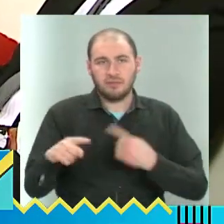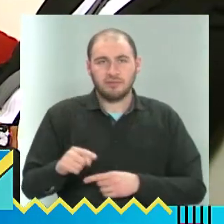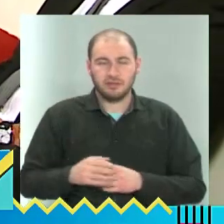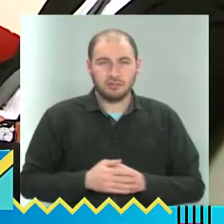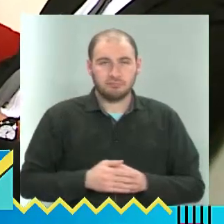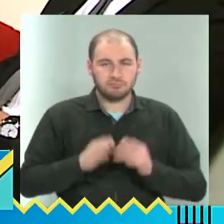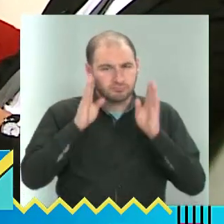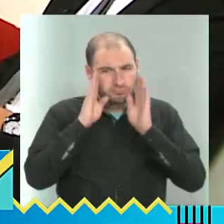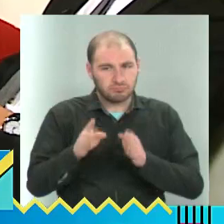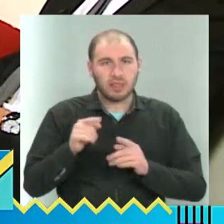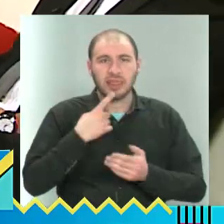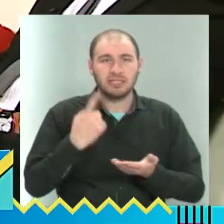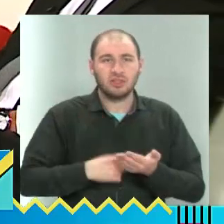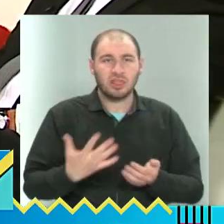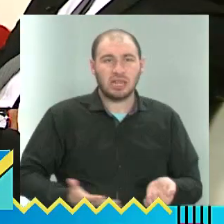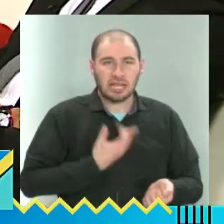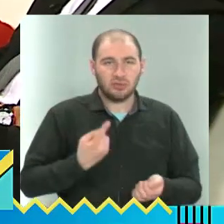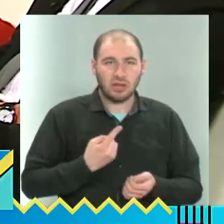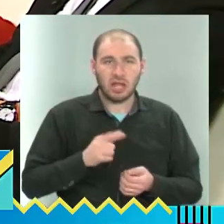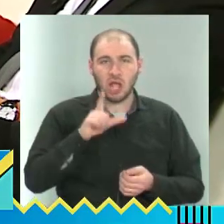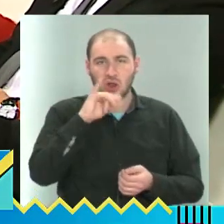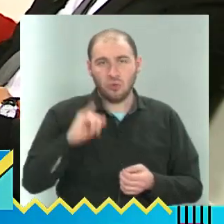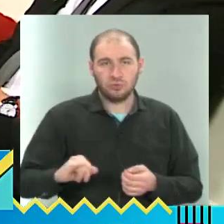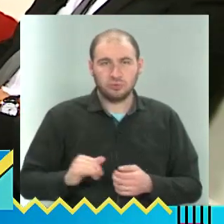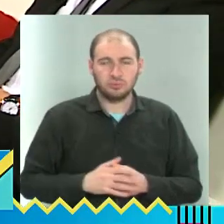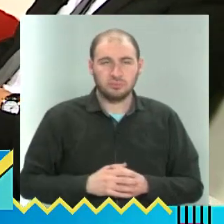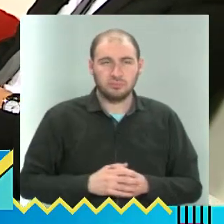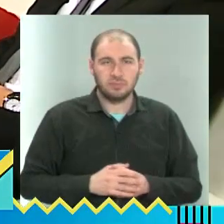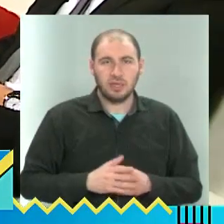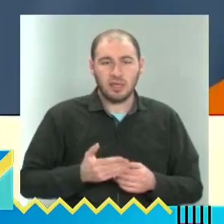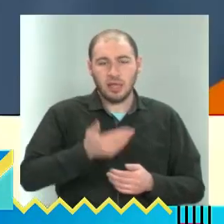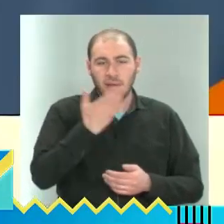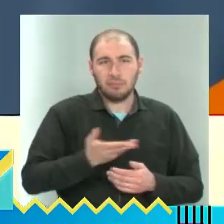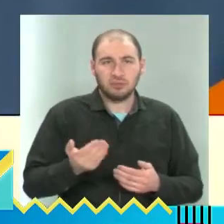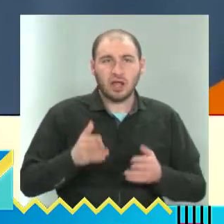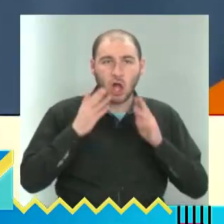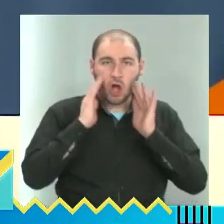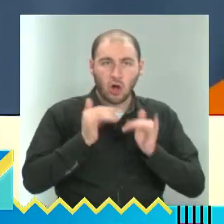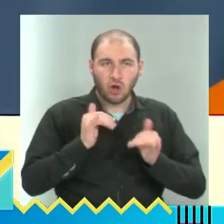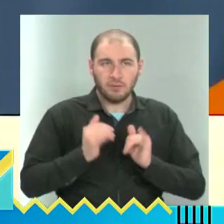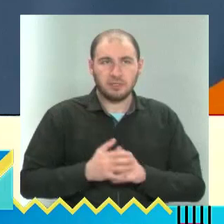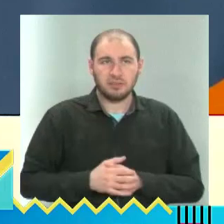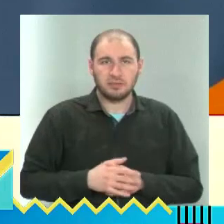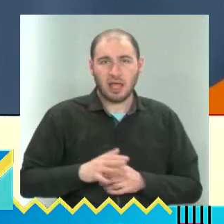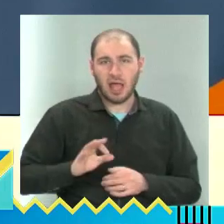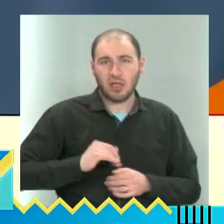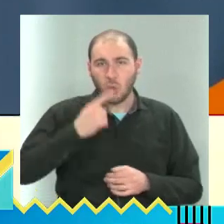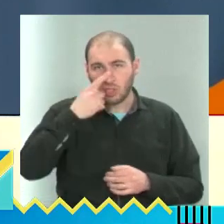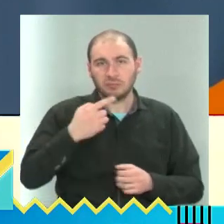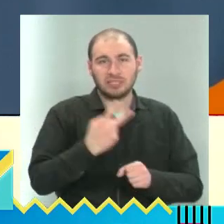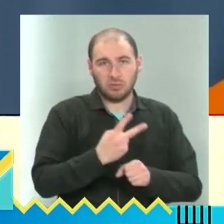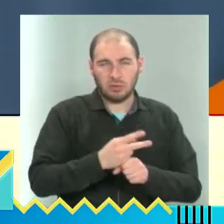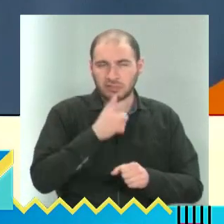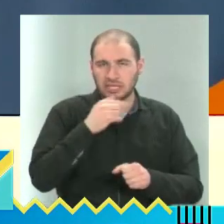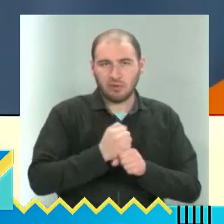apuntando, como ha decidido la directora, como ha decidido Luz, al público adolescente, digamos, en los últimos años del secundario. Nos